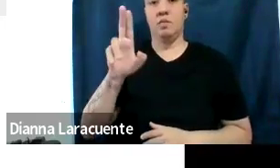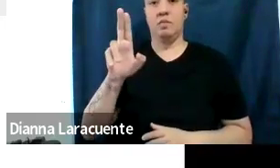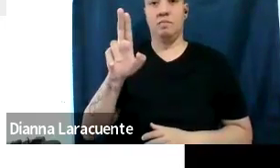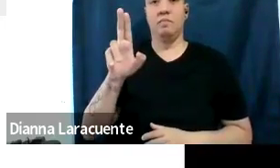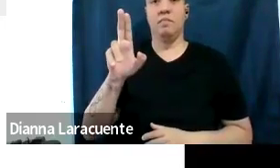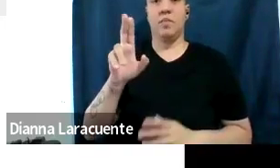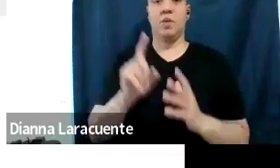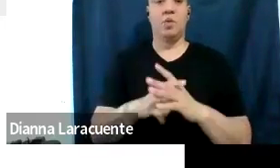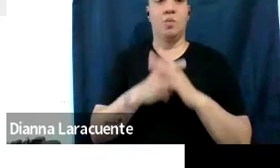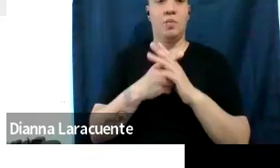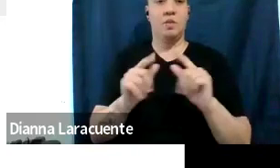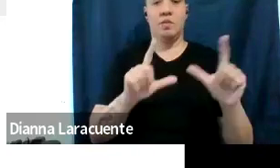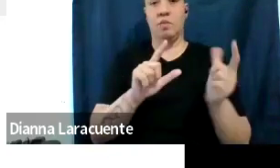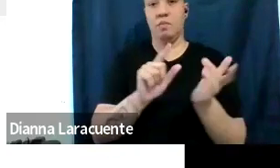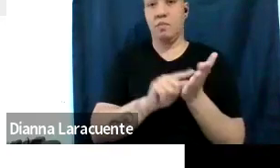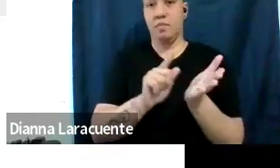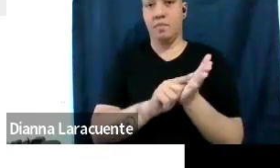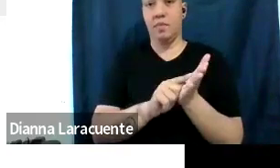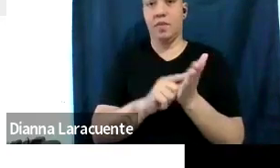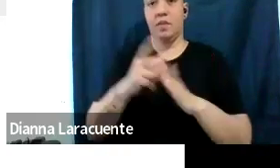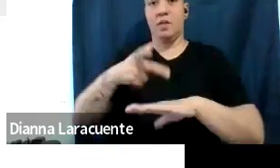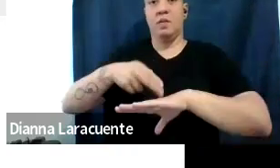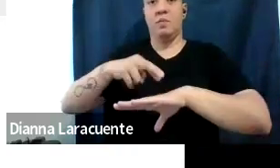empieza a publicar allí un periódico, el Puerto Rico Herald,